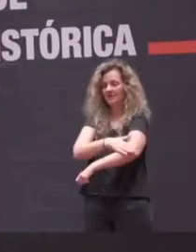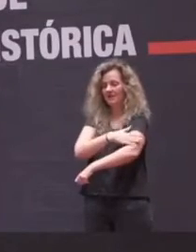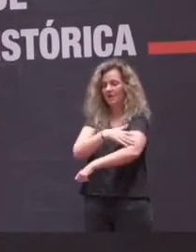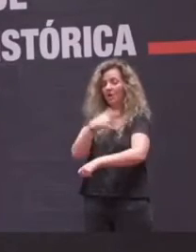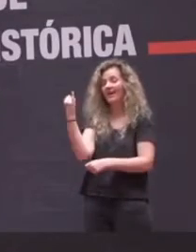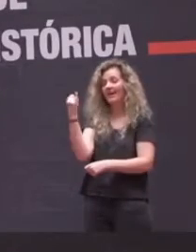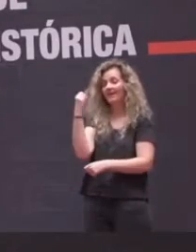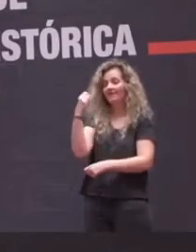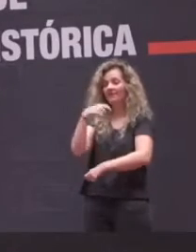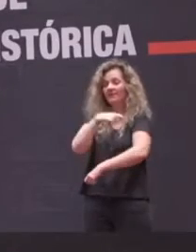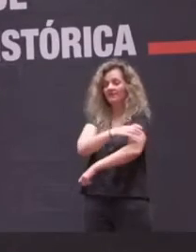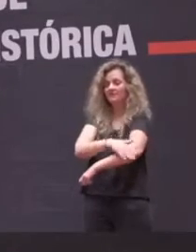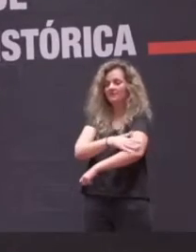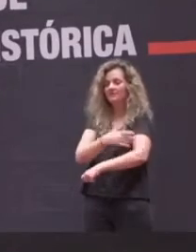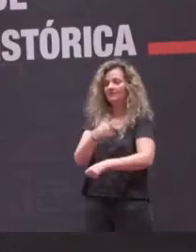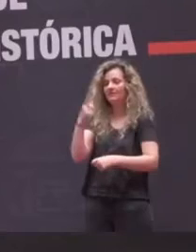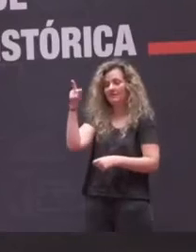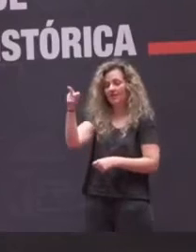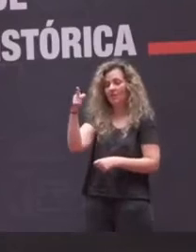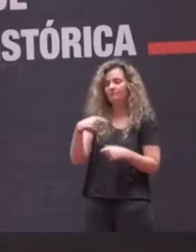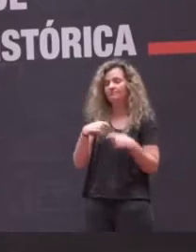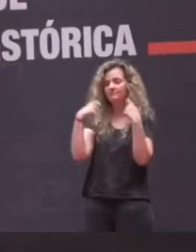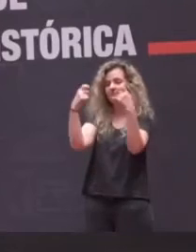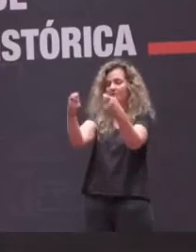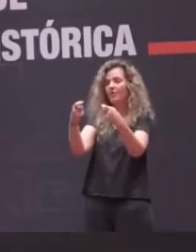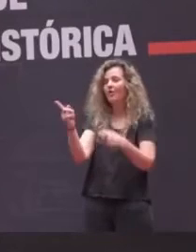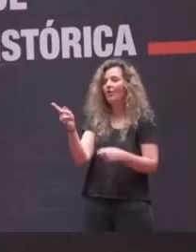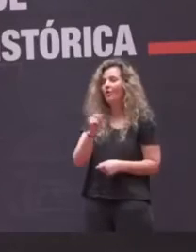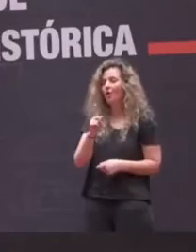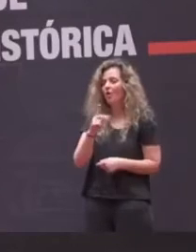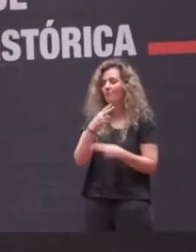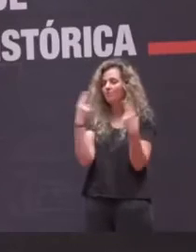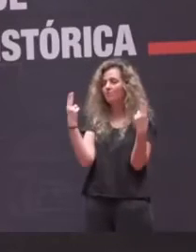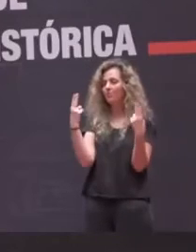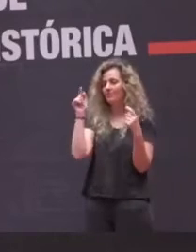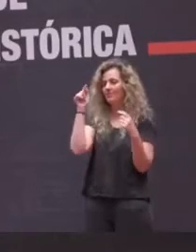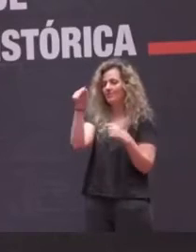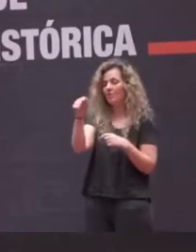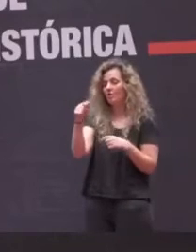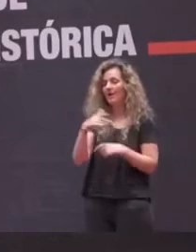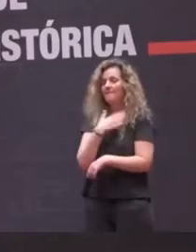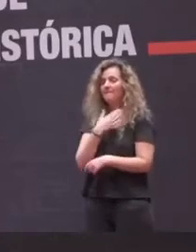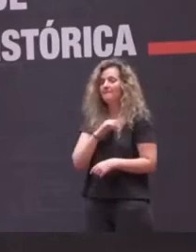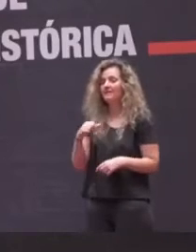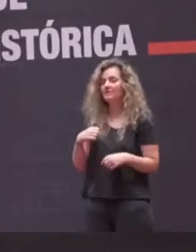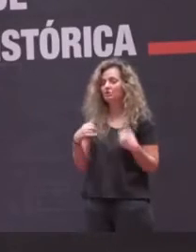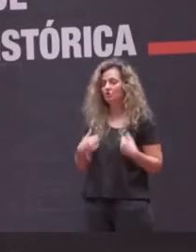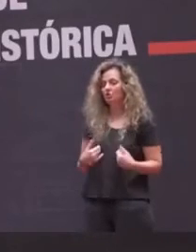la